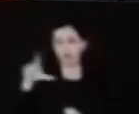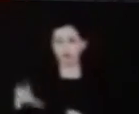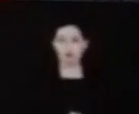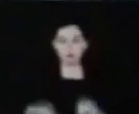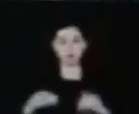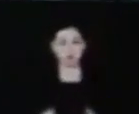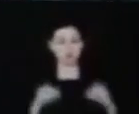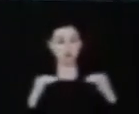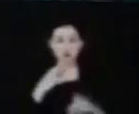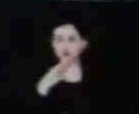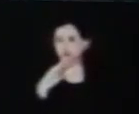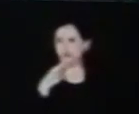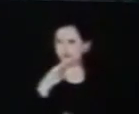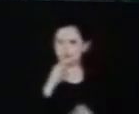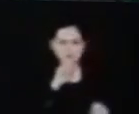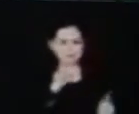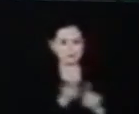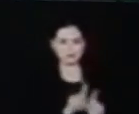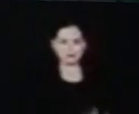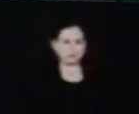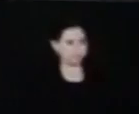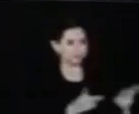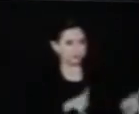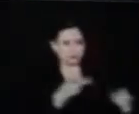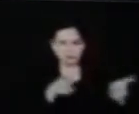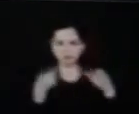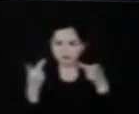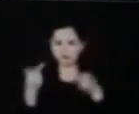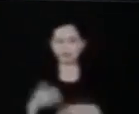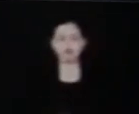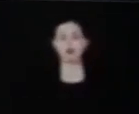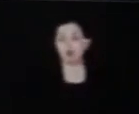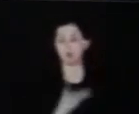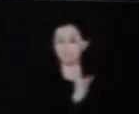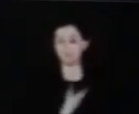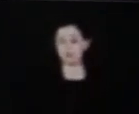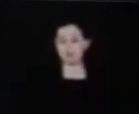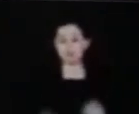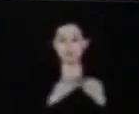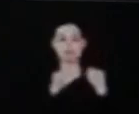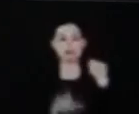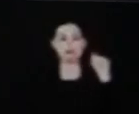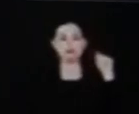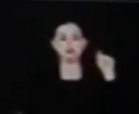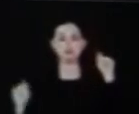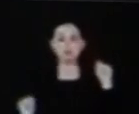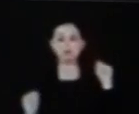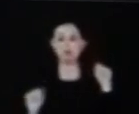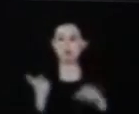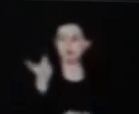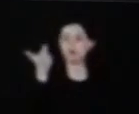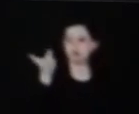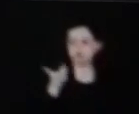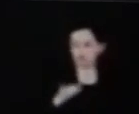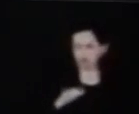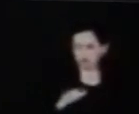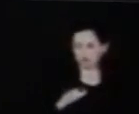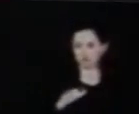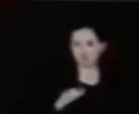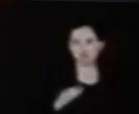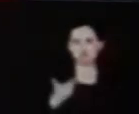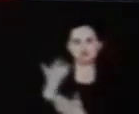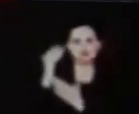funcionarios. El presidente de la República ganará el 40% de lo que recibía